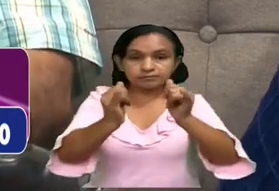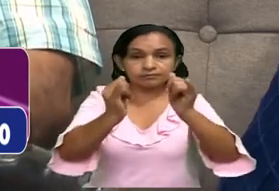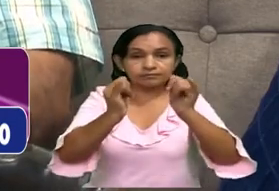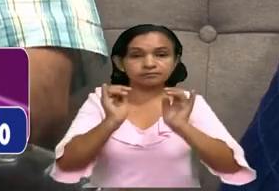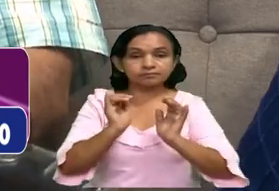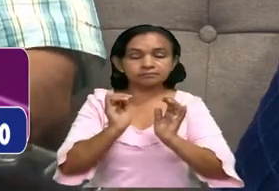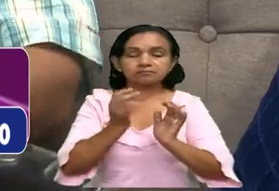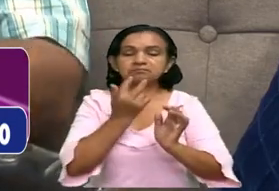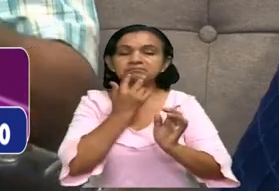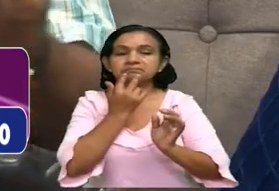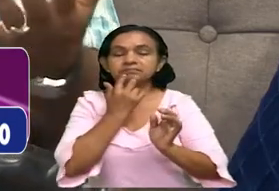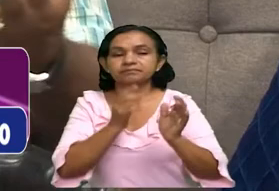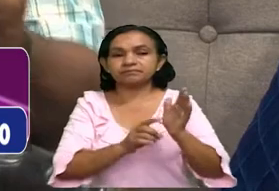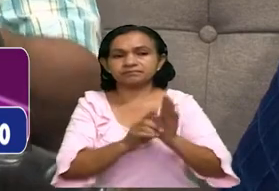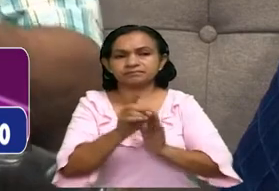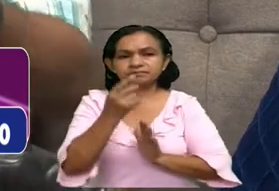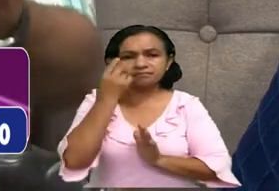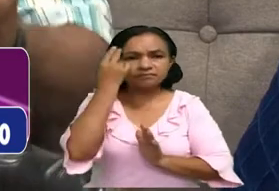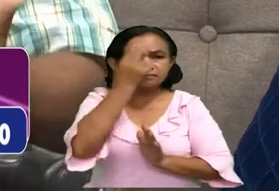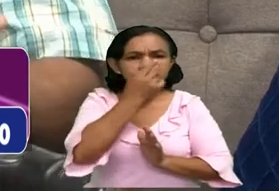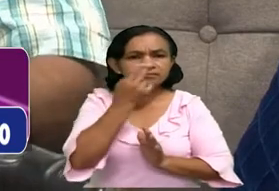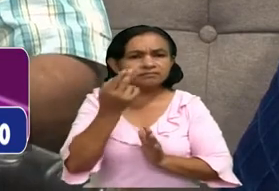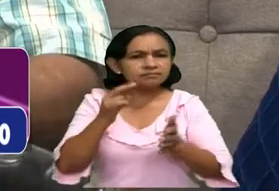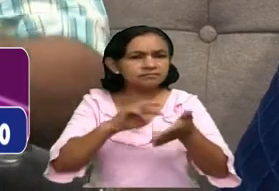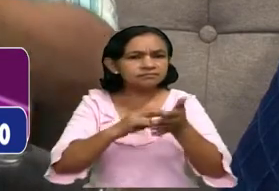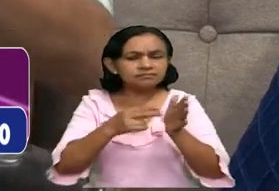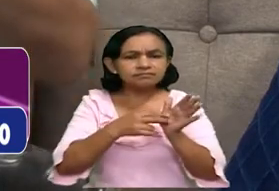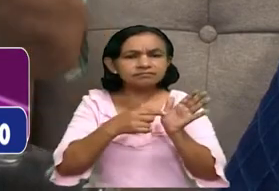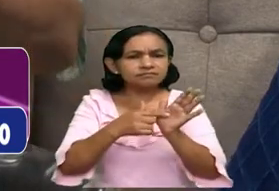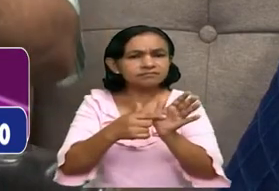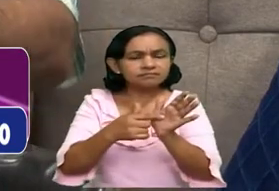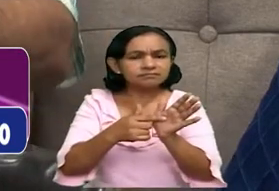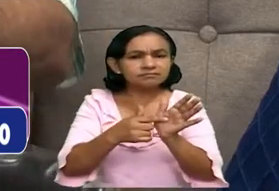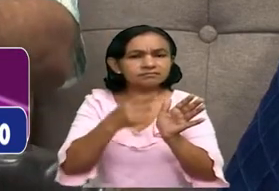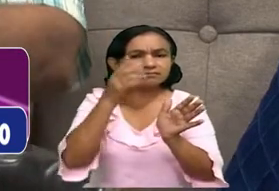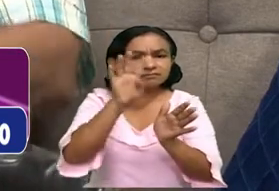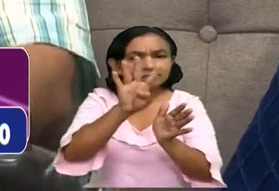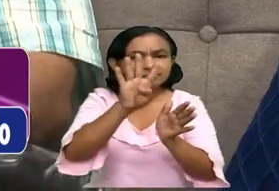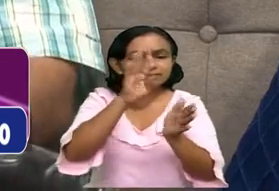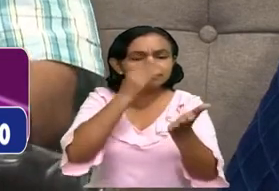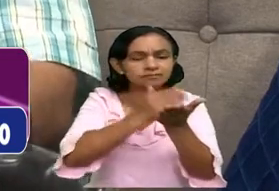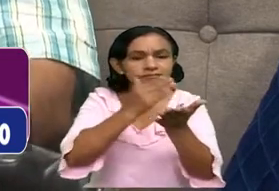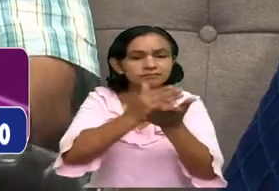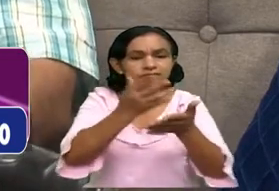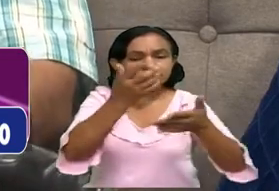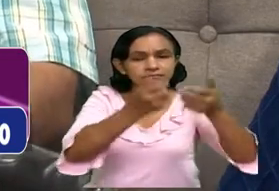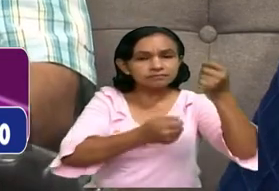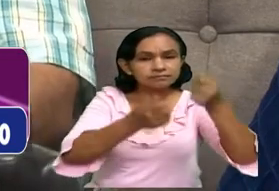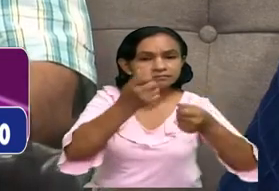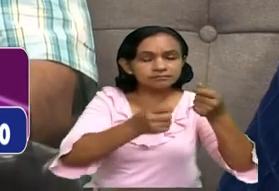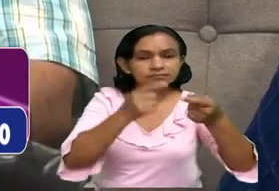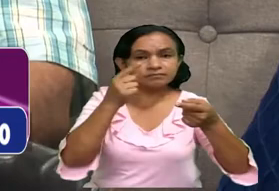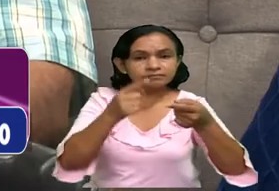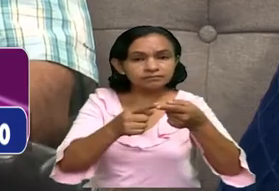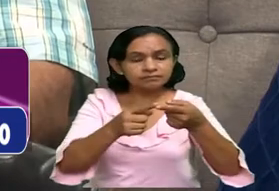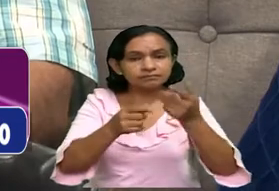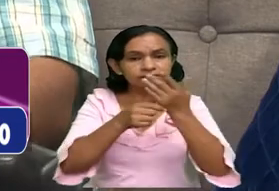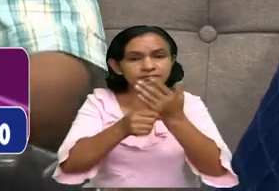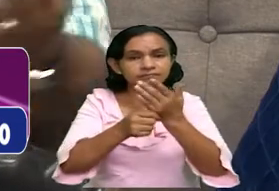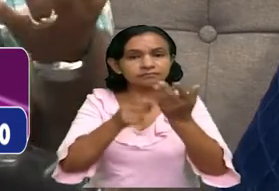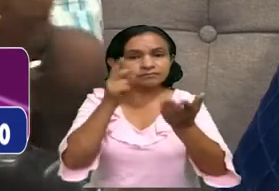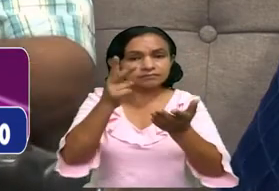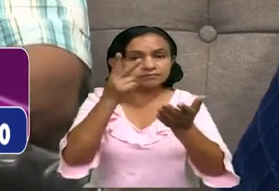es productiva, preguntamos, ¿y esto qué es entonces? Cuadruplicar la producción de leche, duplicar la producción de